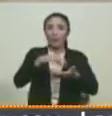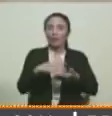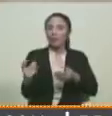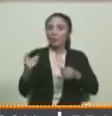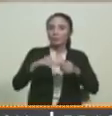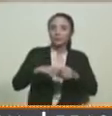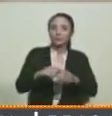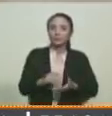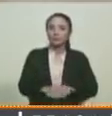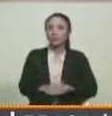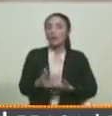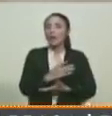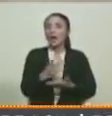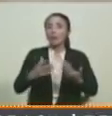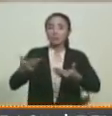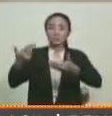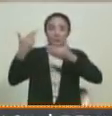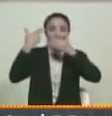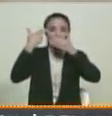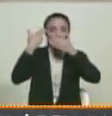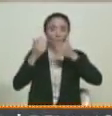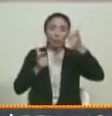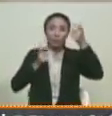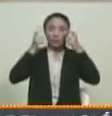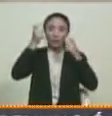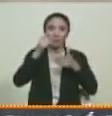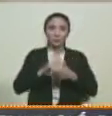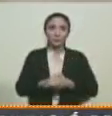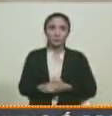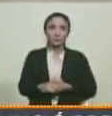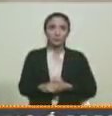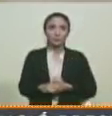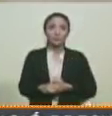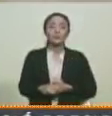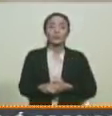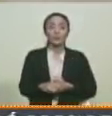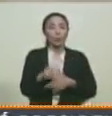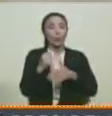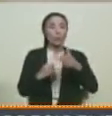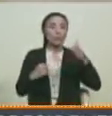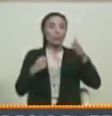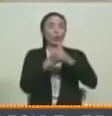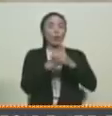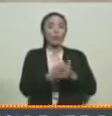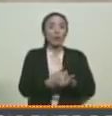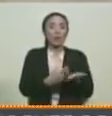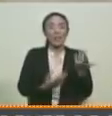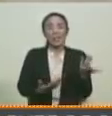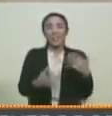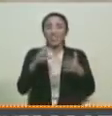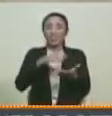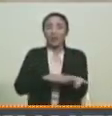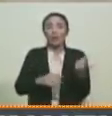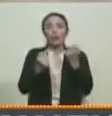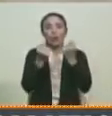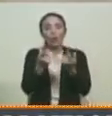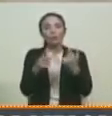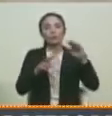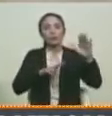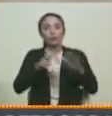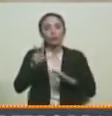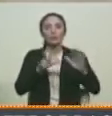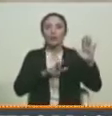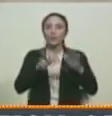involucrados de manera activa en el secuestro del comandante Chávez y en el golpe de Estado del 11, 12 y 13 de abril del